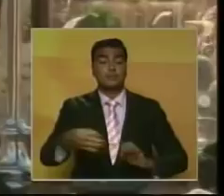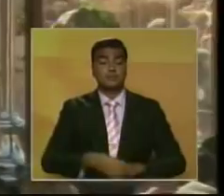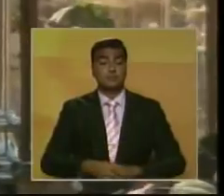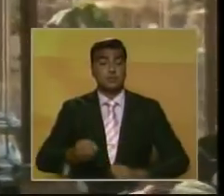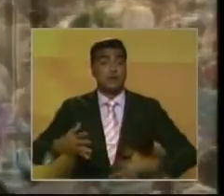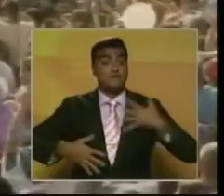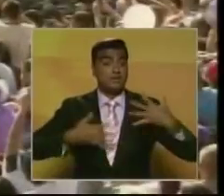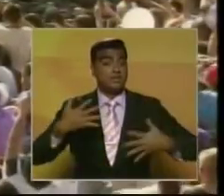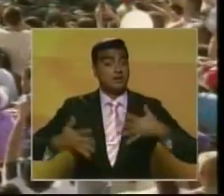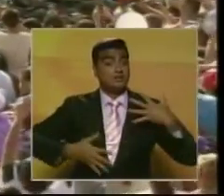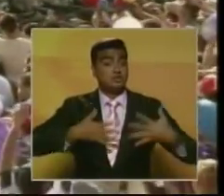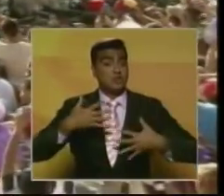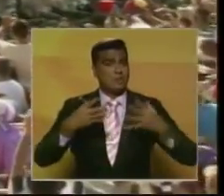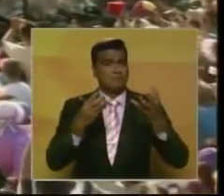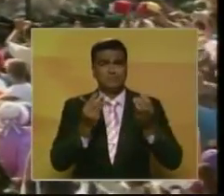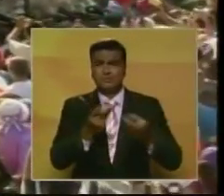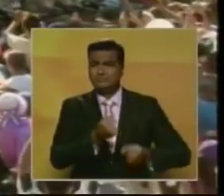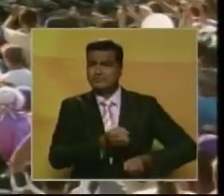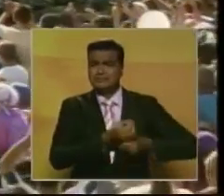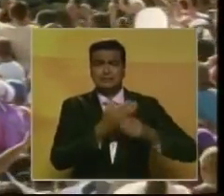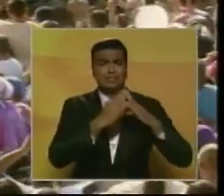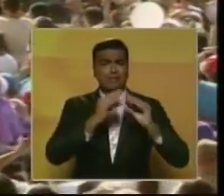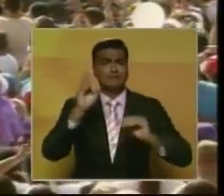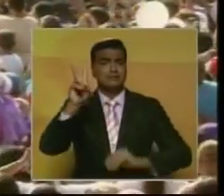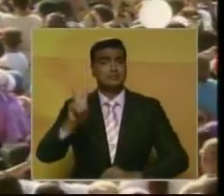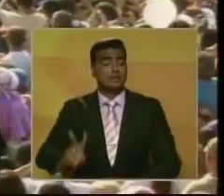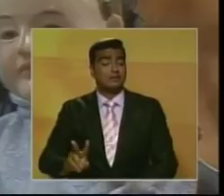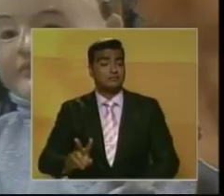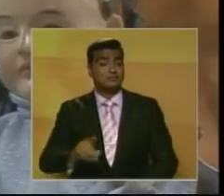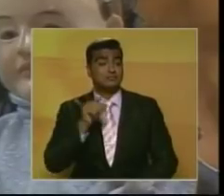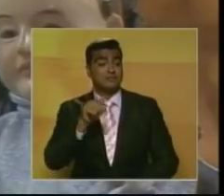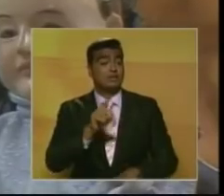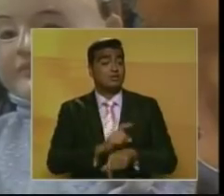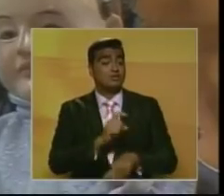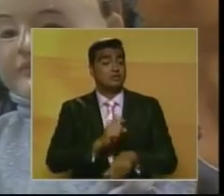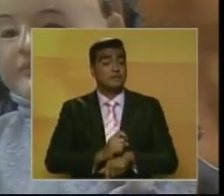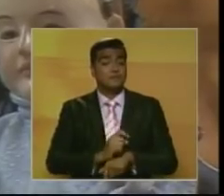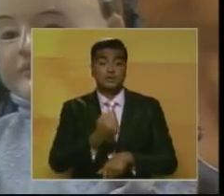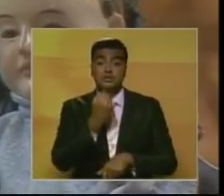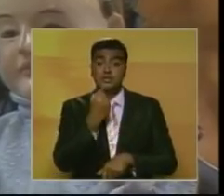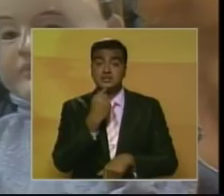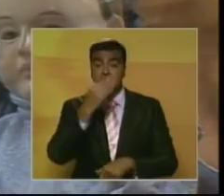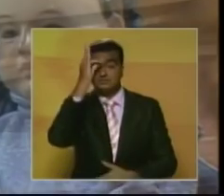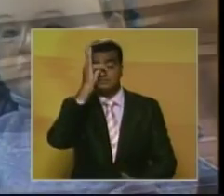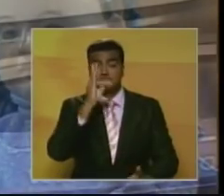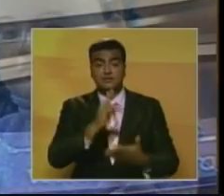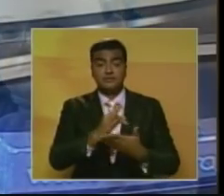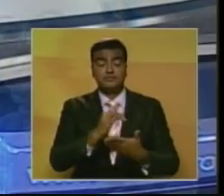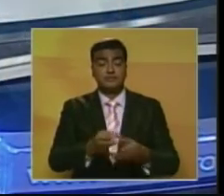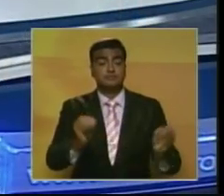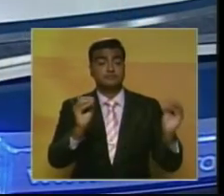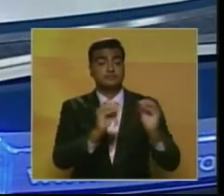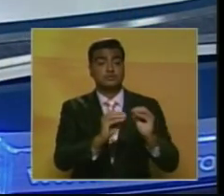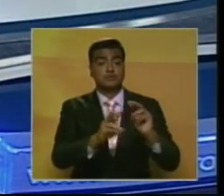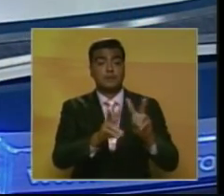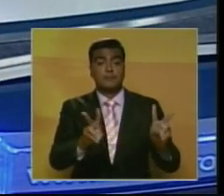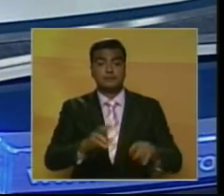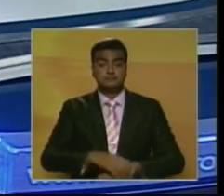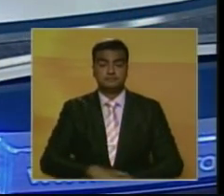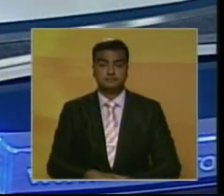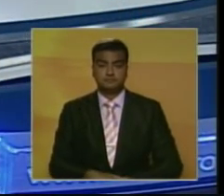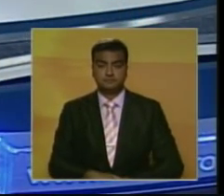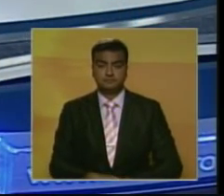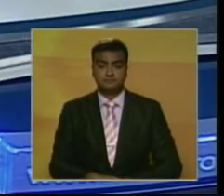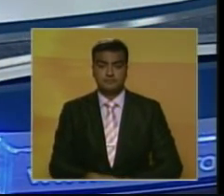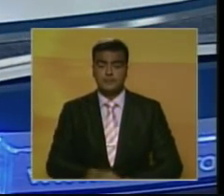festividad mariana muy especial para todos los venezolanos quienes en estos tiempos reclaman fe, reconciliación y esperanza.